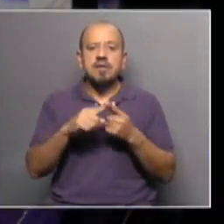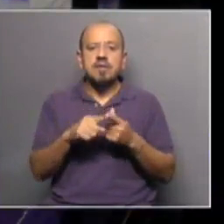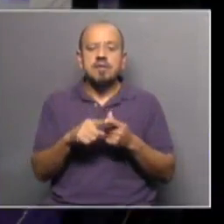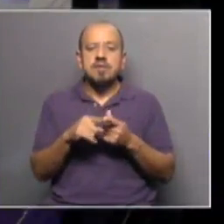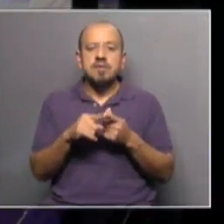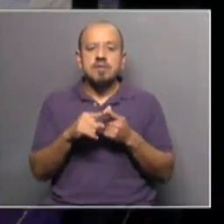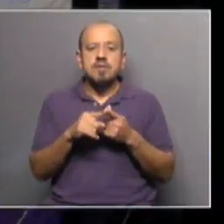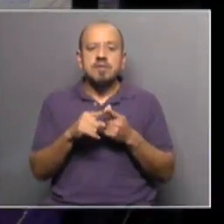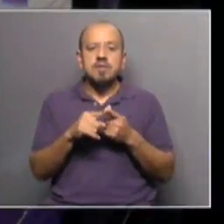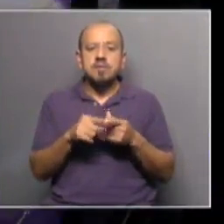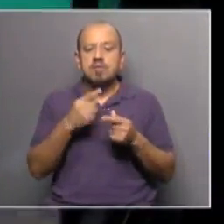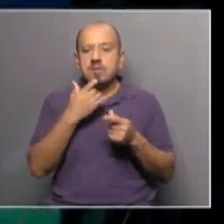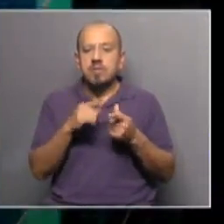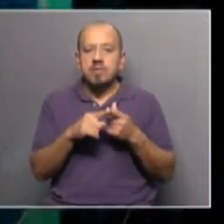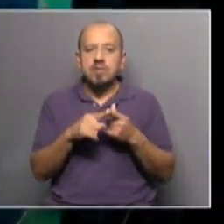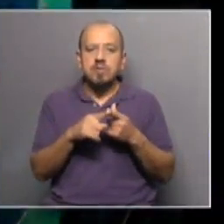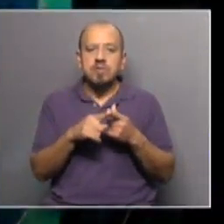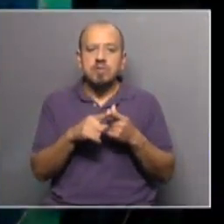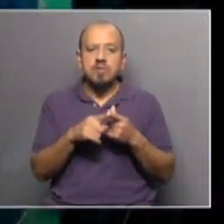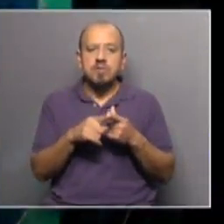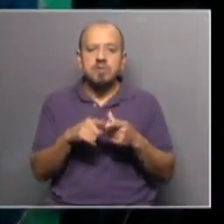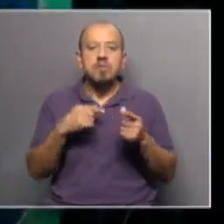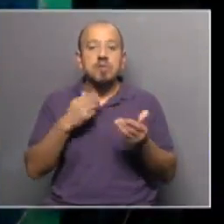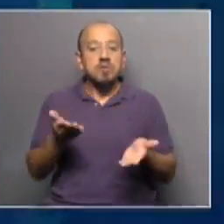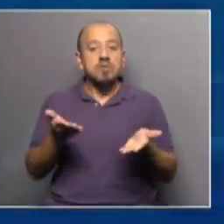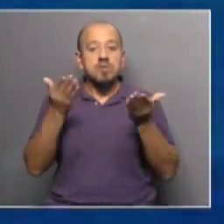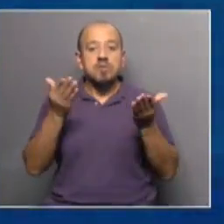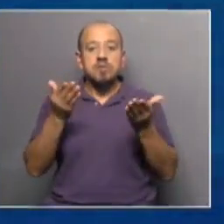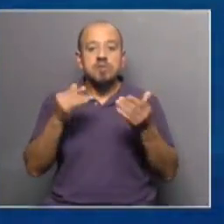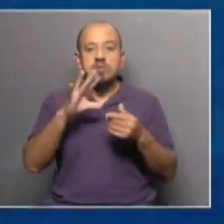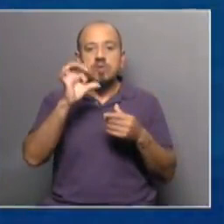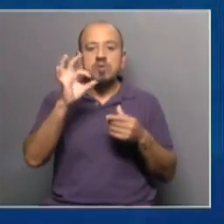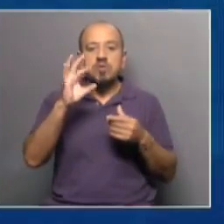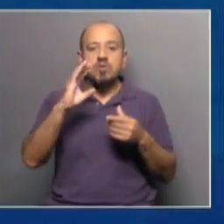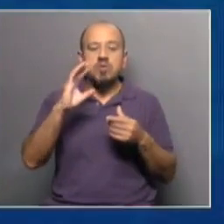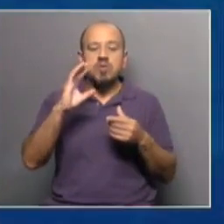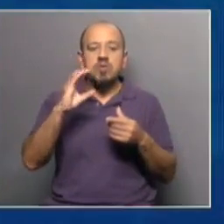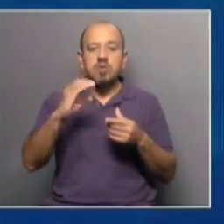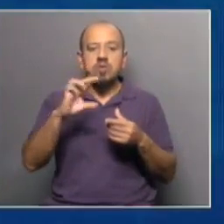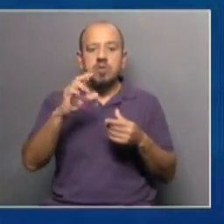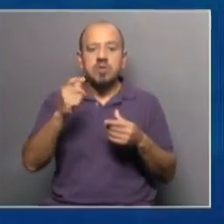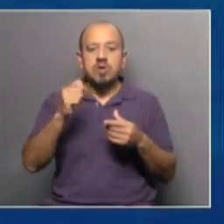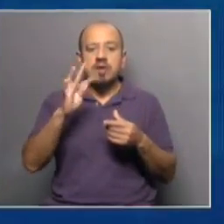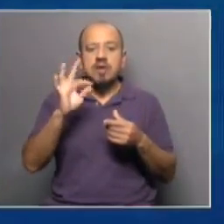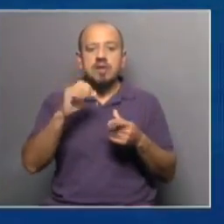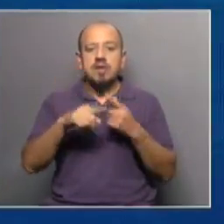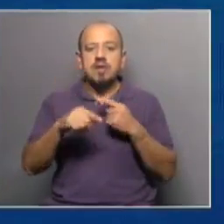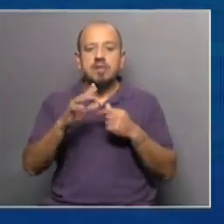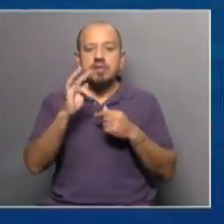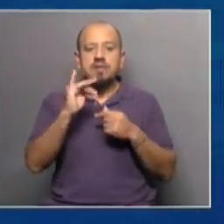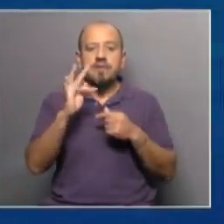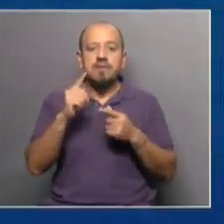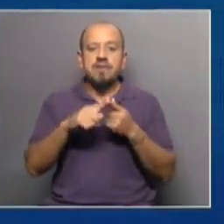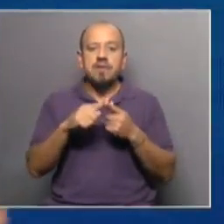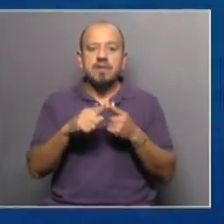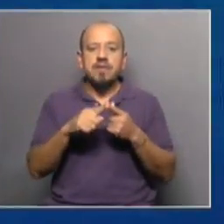medios antidictatoriales que elevaron muchísimo la figura de Sócrates. Pero al mismo tiempo, la FIFA y Avalanche, bueno,